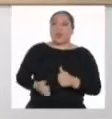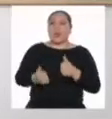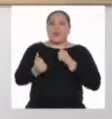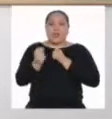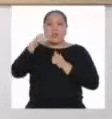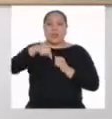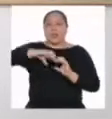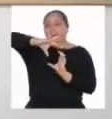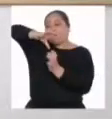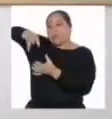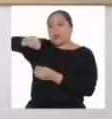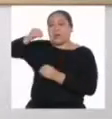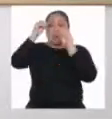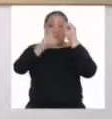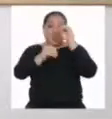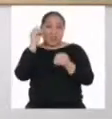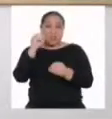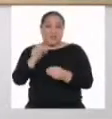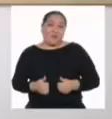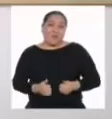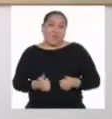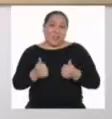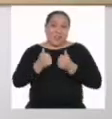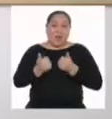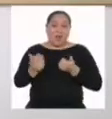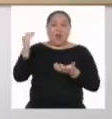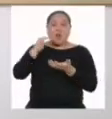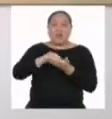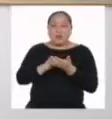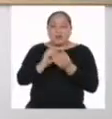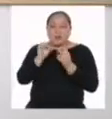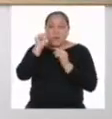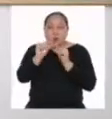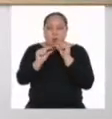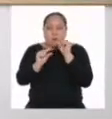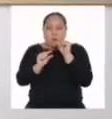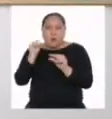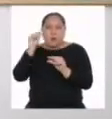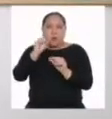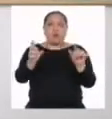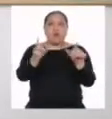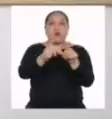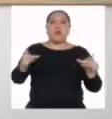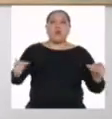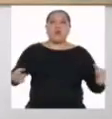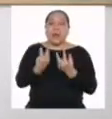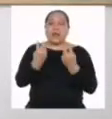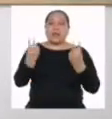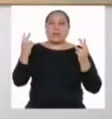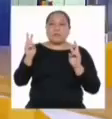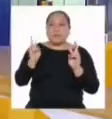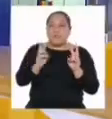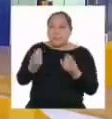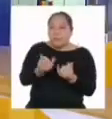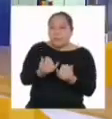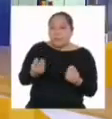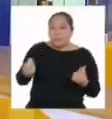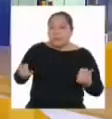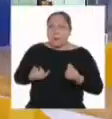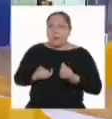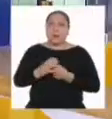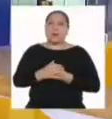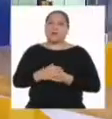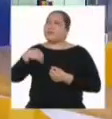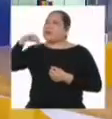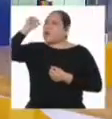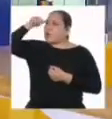nuestro planeta es produciéndola, recuperar de a poquitos las áreas verdes que hemos depredado.